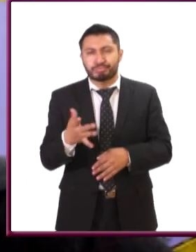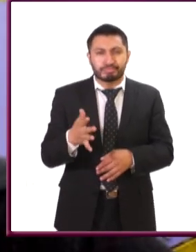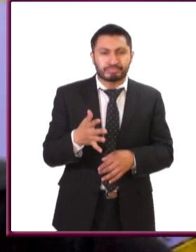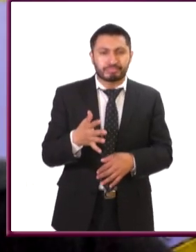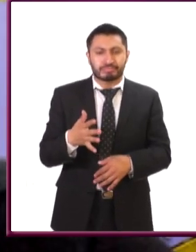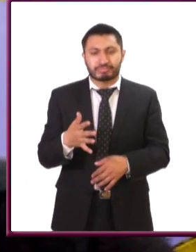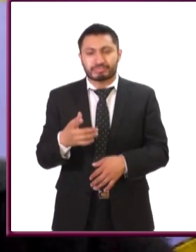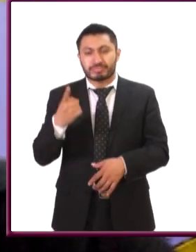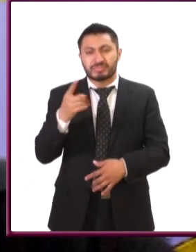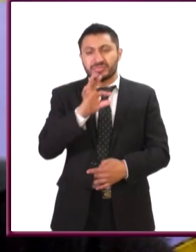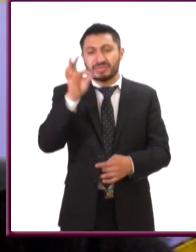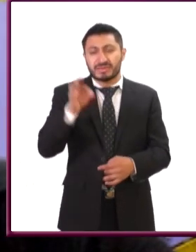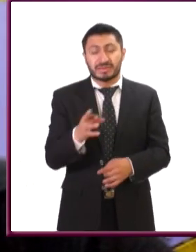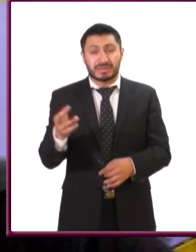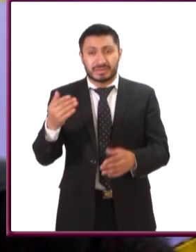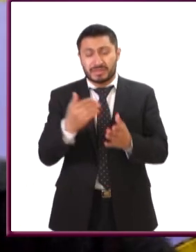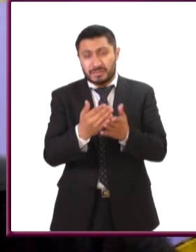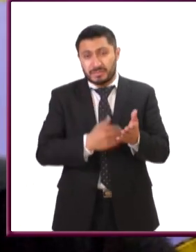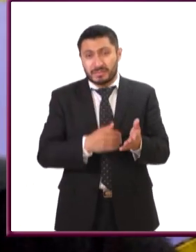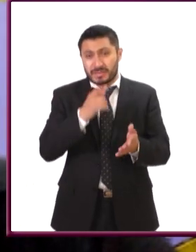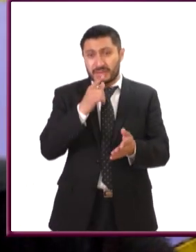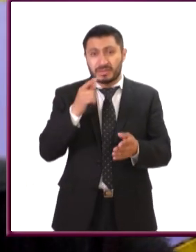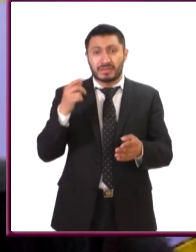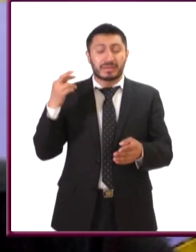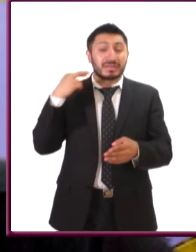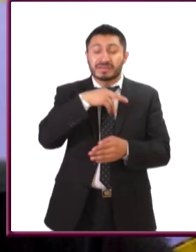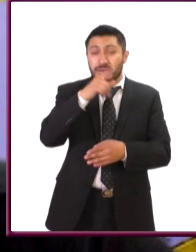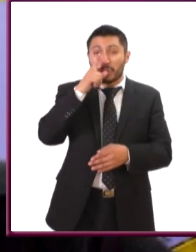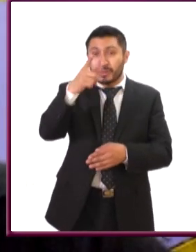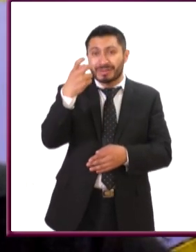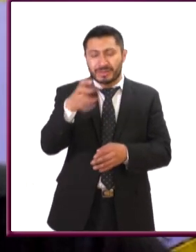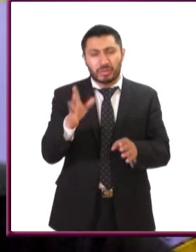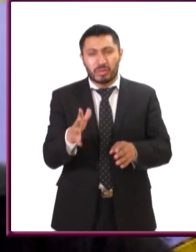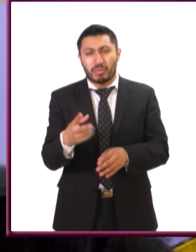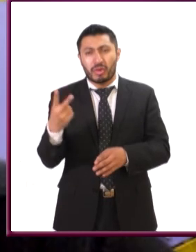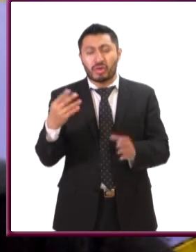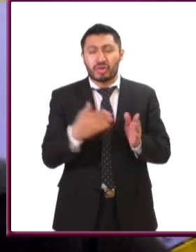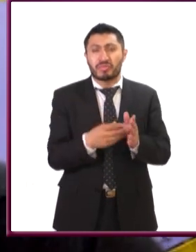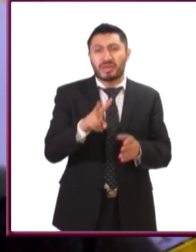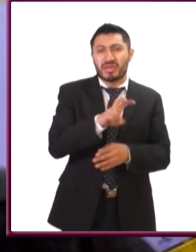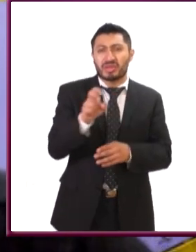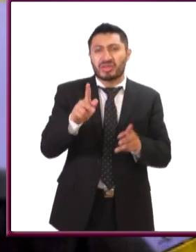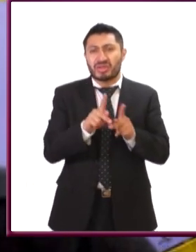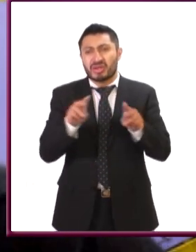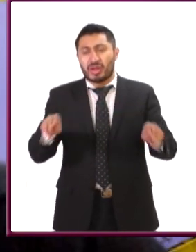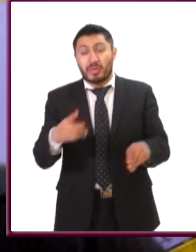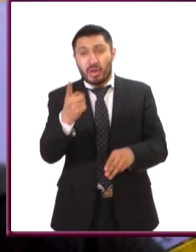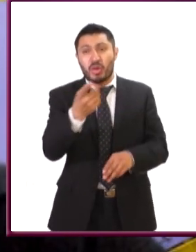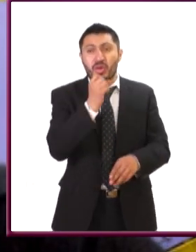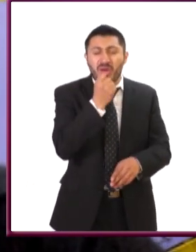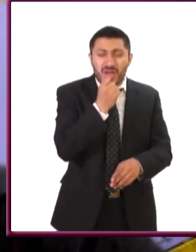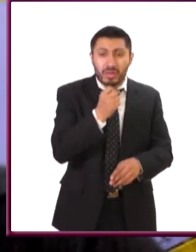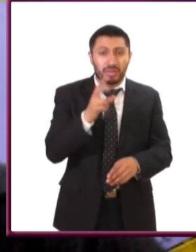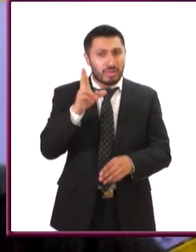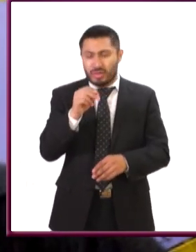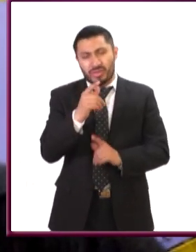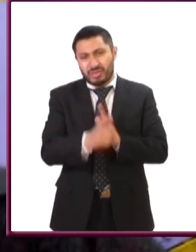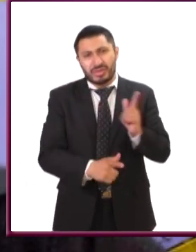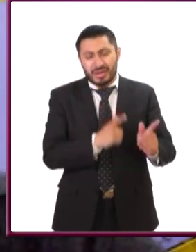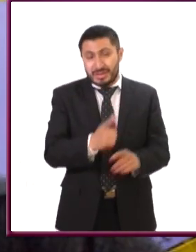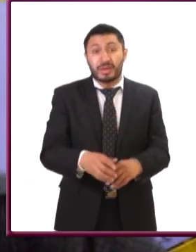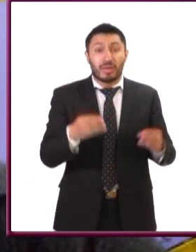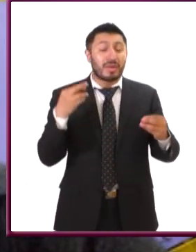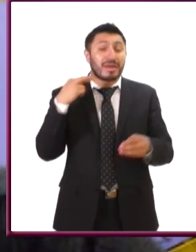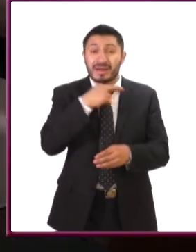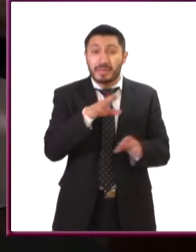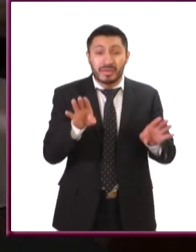mueve más o menos como un poquito menos del 1% de la velocidad de la luz. Eso es como unos 2.200 kilómetros por segundo,